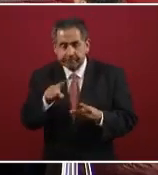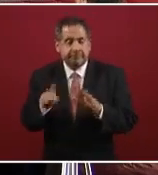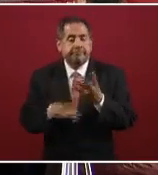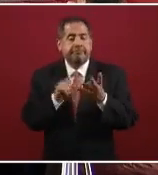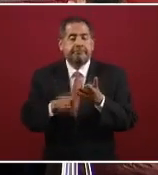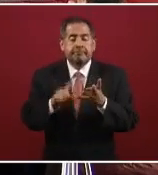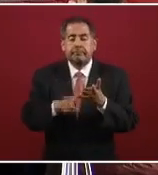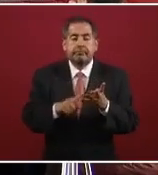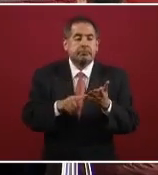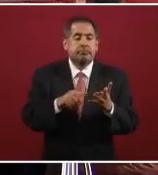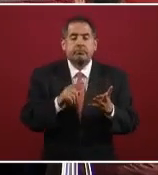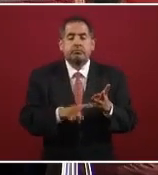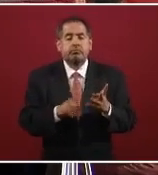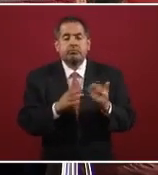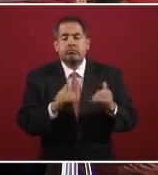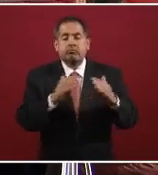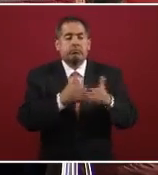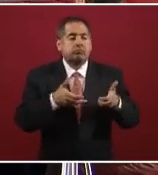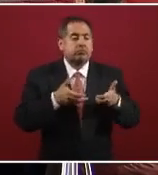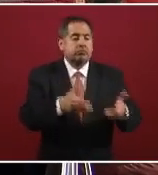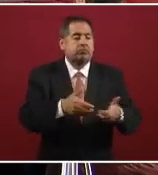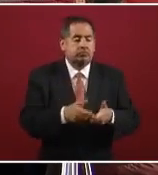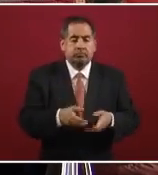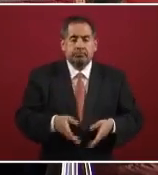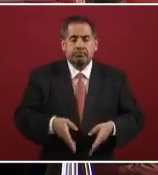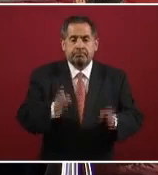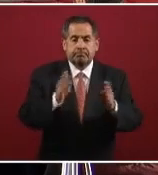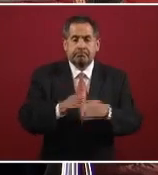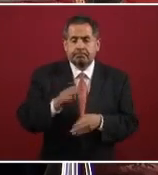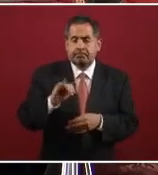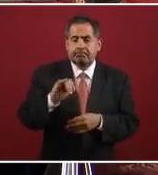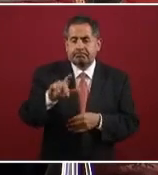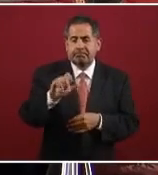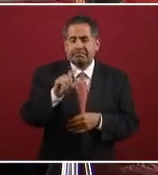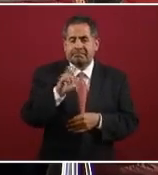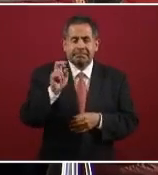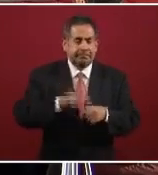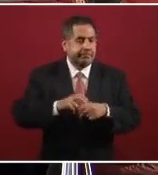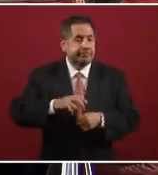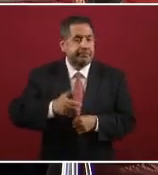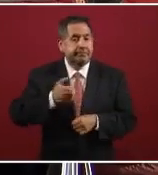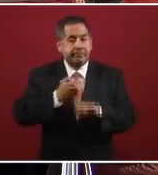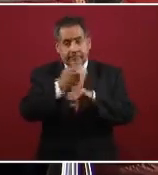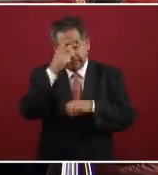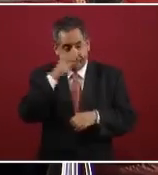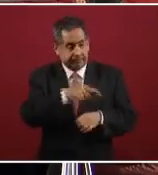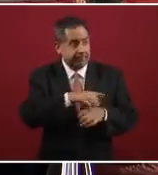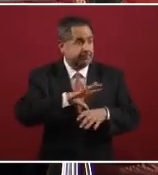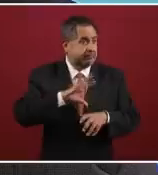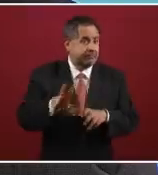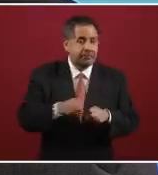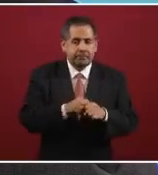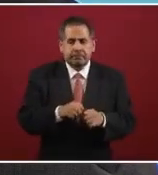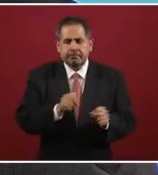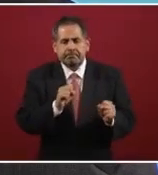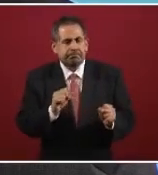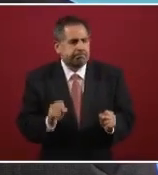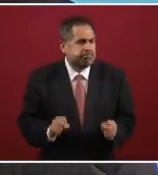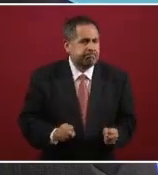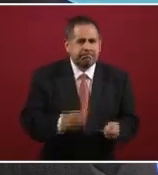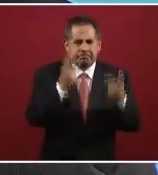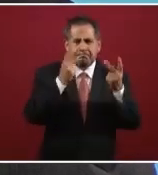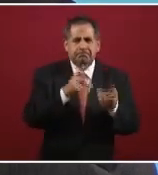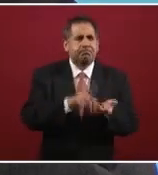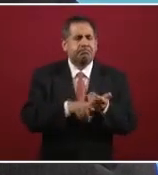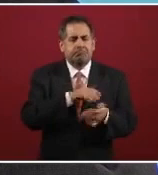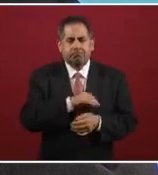bien inmueble que está ubicado en bulevar miguel alemán valdez en el estado de mexico que se vendió por parte del sae en